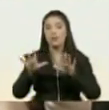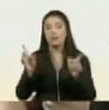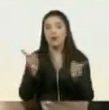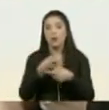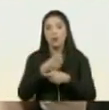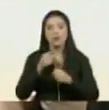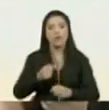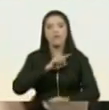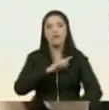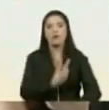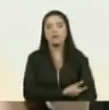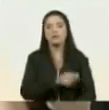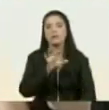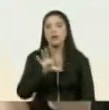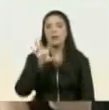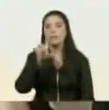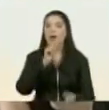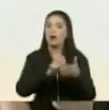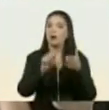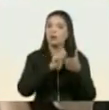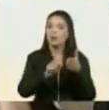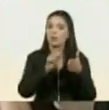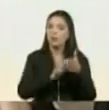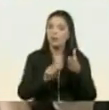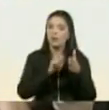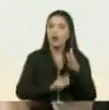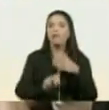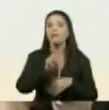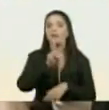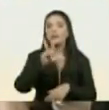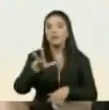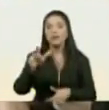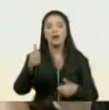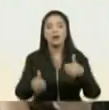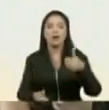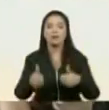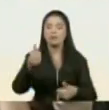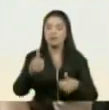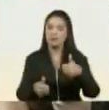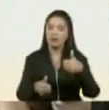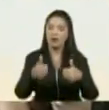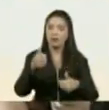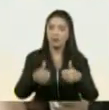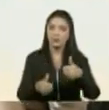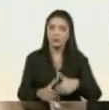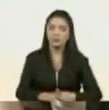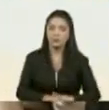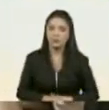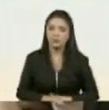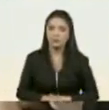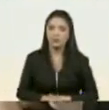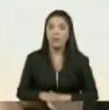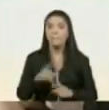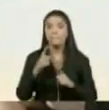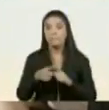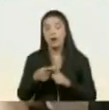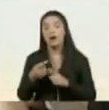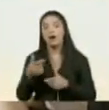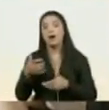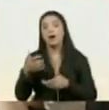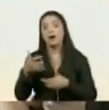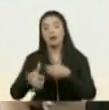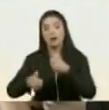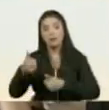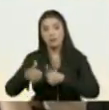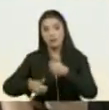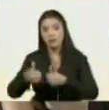patria inscribirán sus 23 candidatas y candidatos a las gobernaciones e inscribirán sus candidatas y candidatos